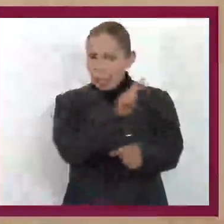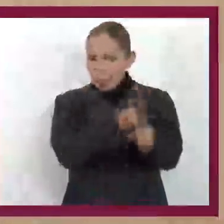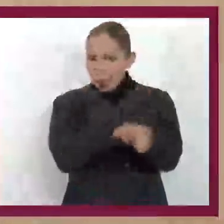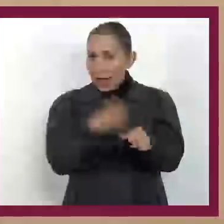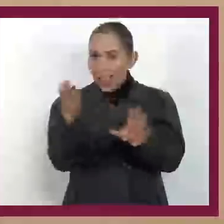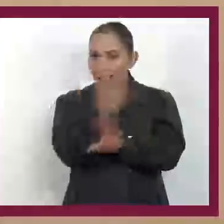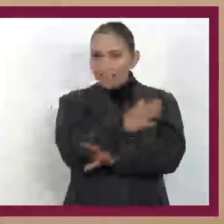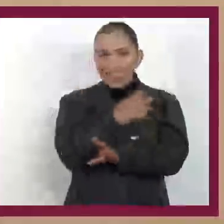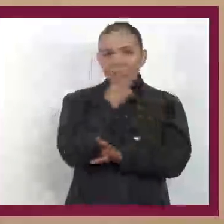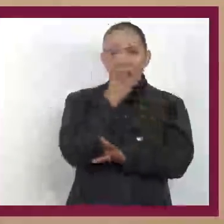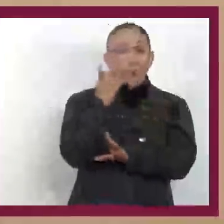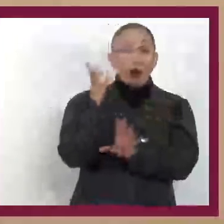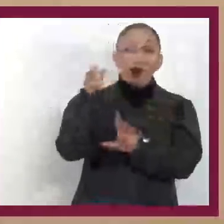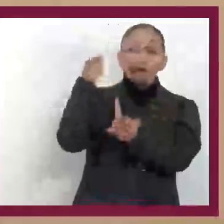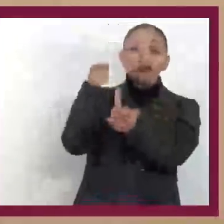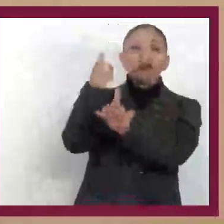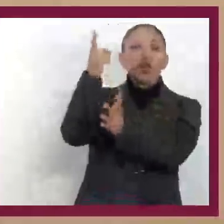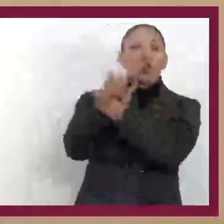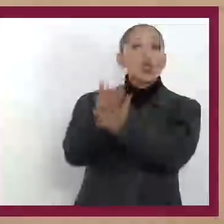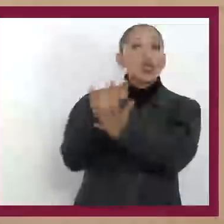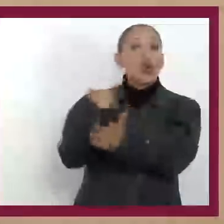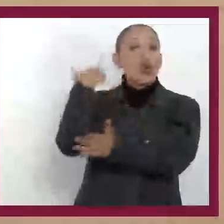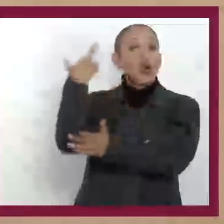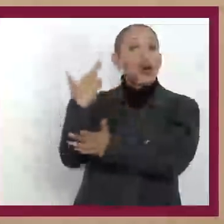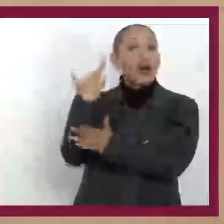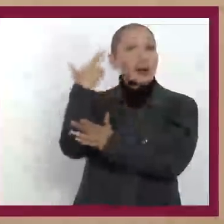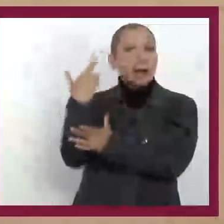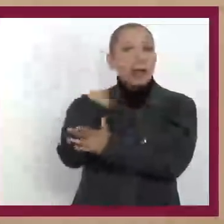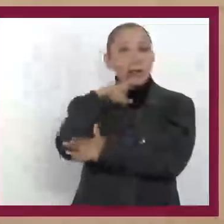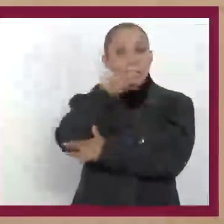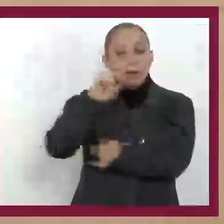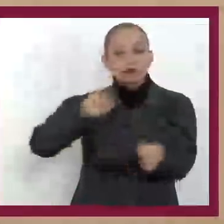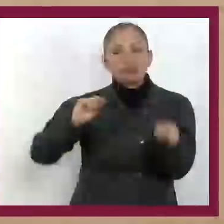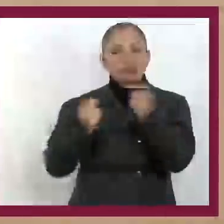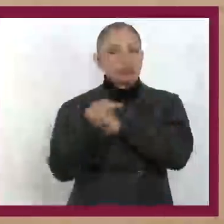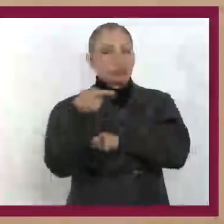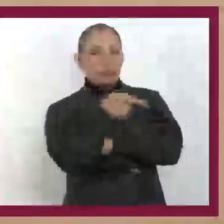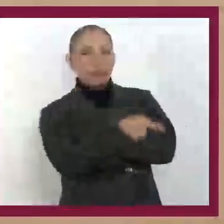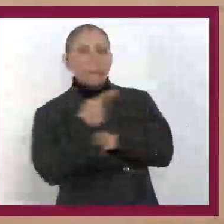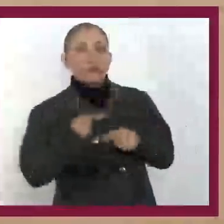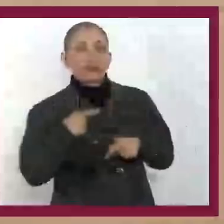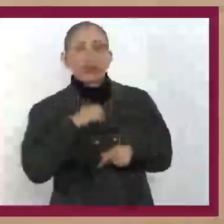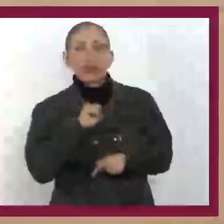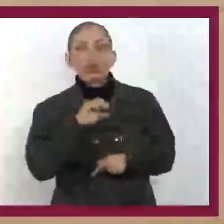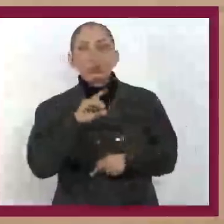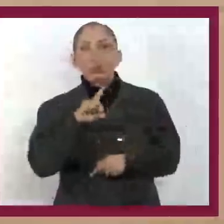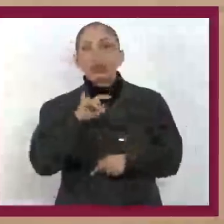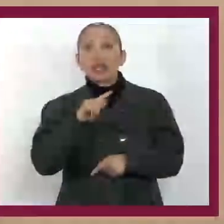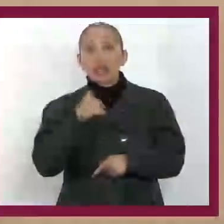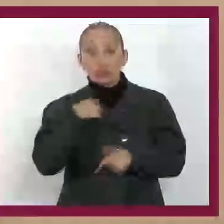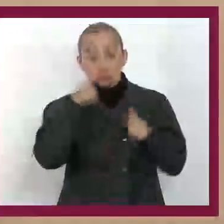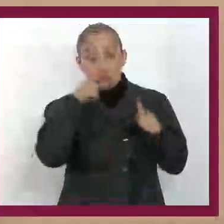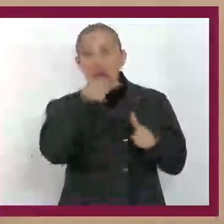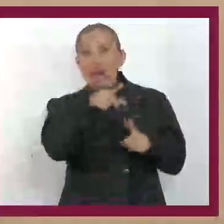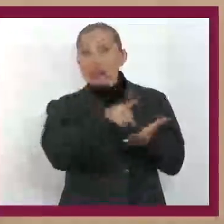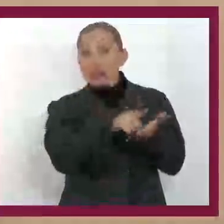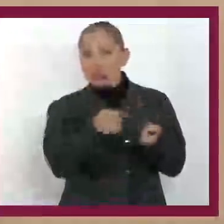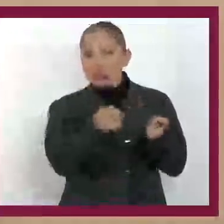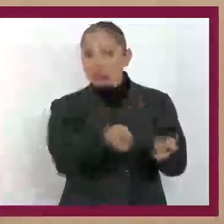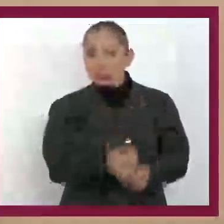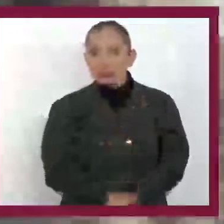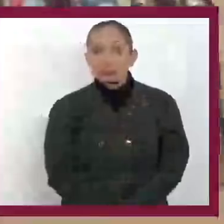que al principio tenía por destinatario solo a los soberanos, después se dirige también a los súbditos, a los que se les atribuyen